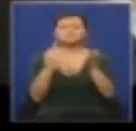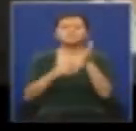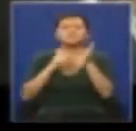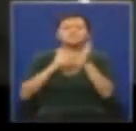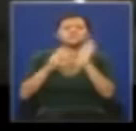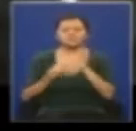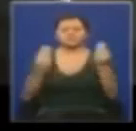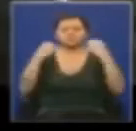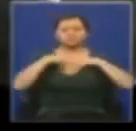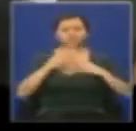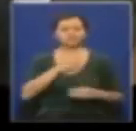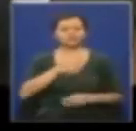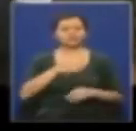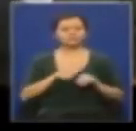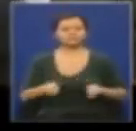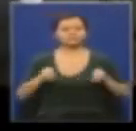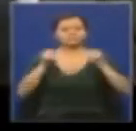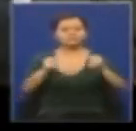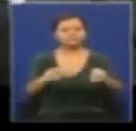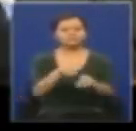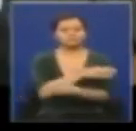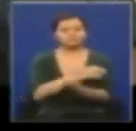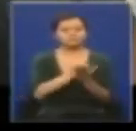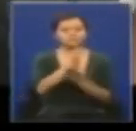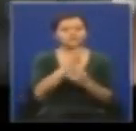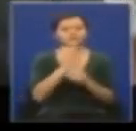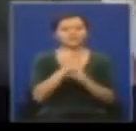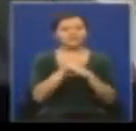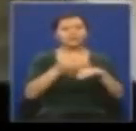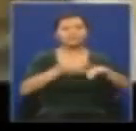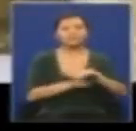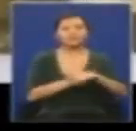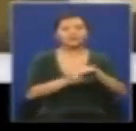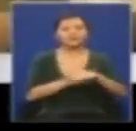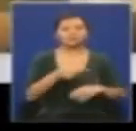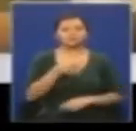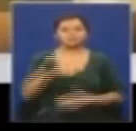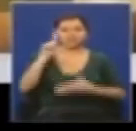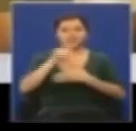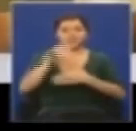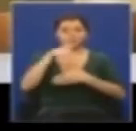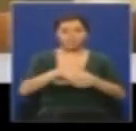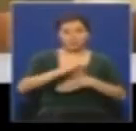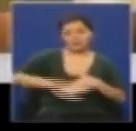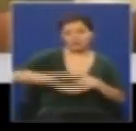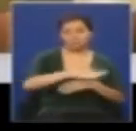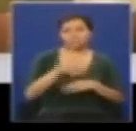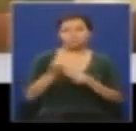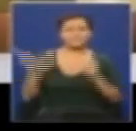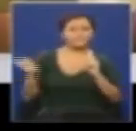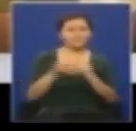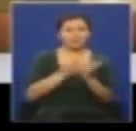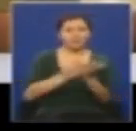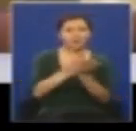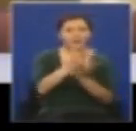haber obtenido esta acreditación para la carrera de ingeniería mecánica. A nivel latinoamericano es la primera carrera de